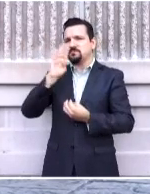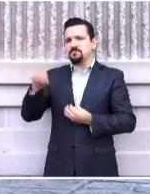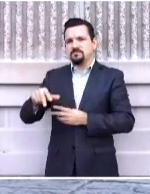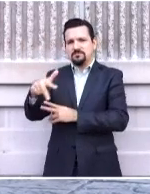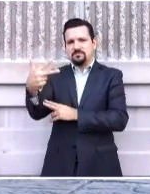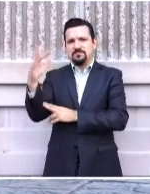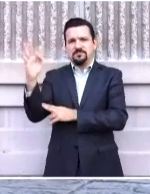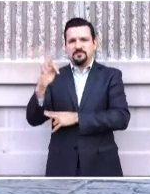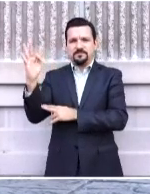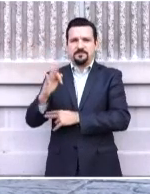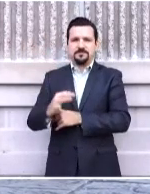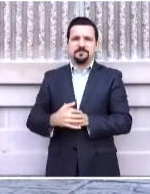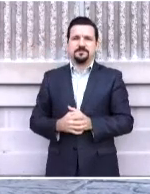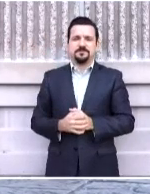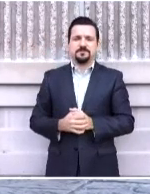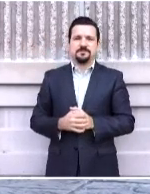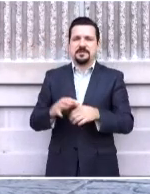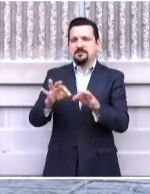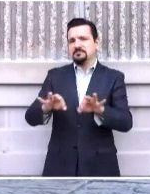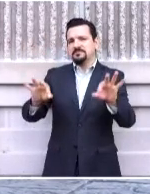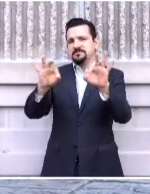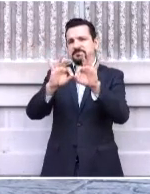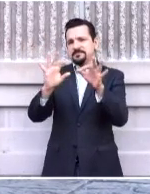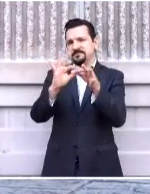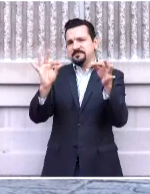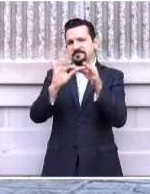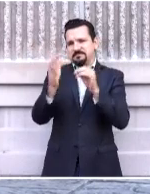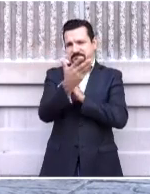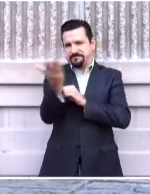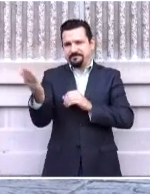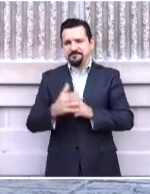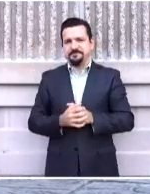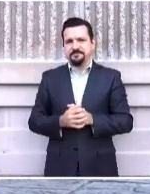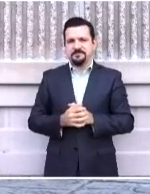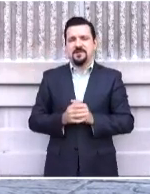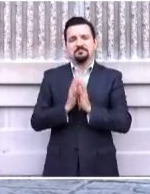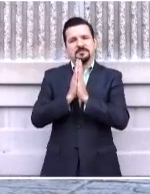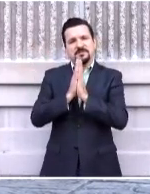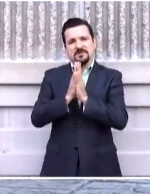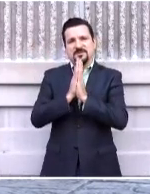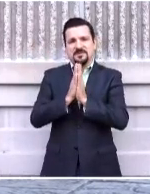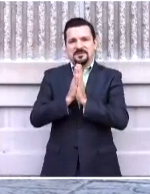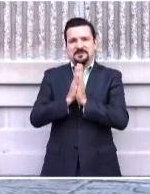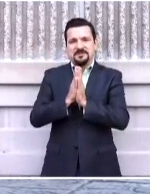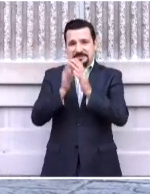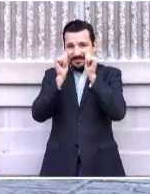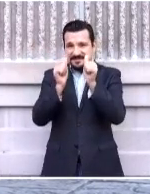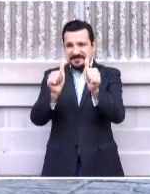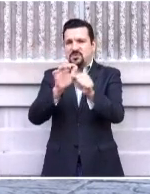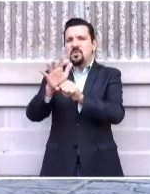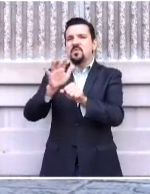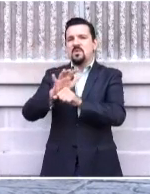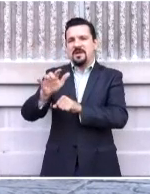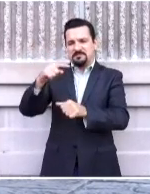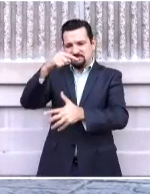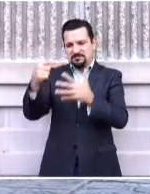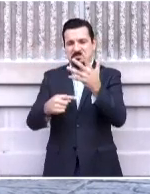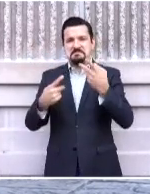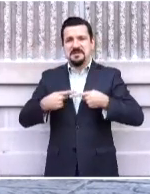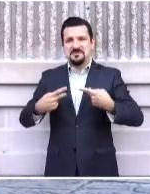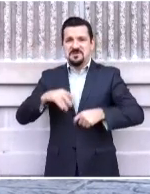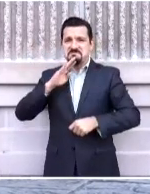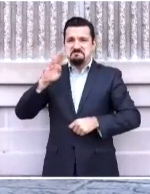13%. Es muy importante, comunidad, que tomemos en cuenta los siguientes. Todas las